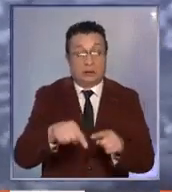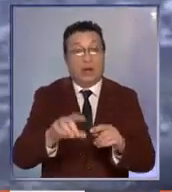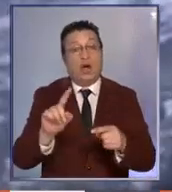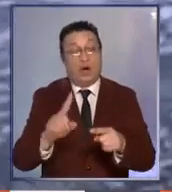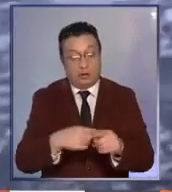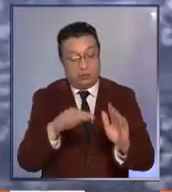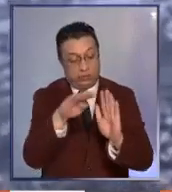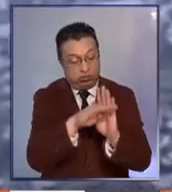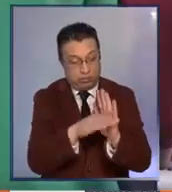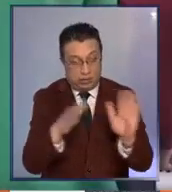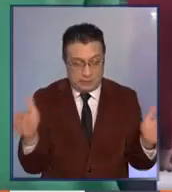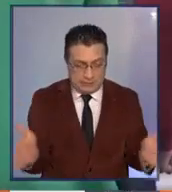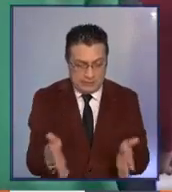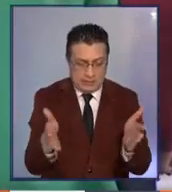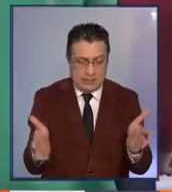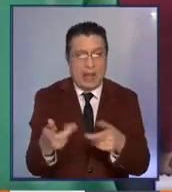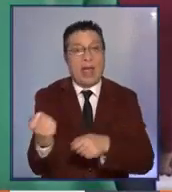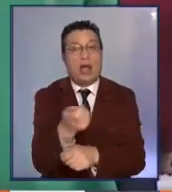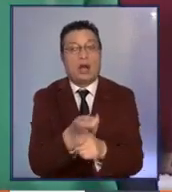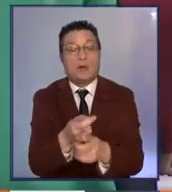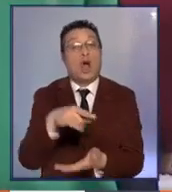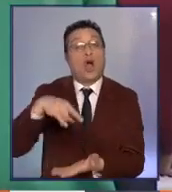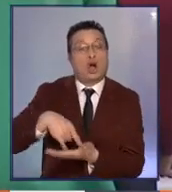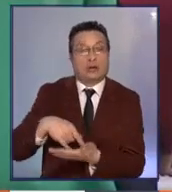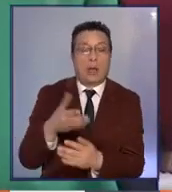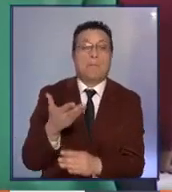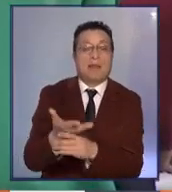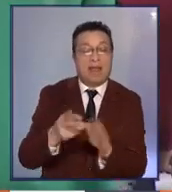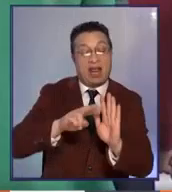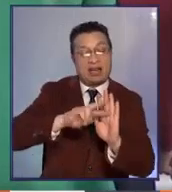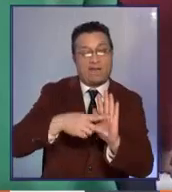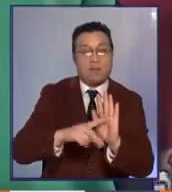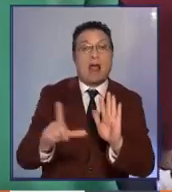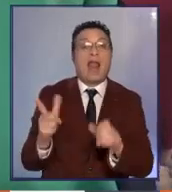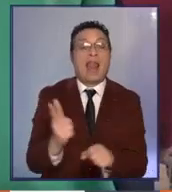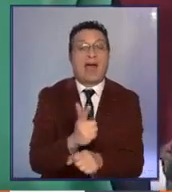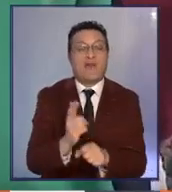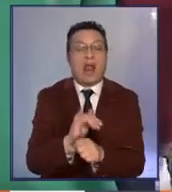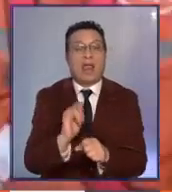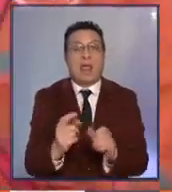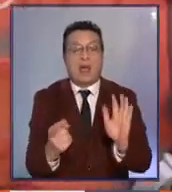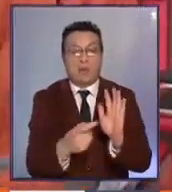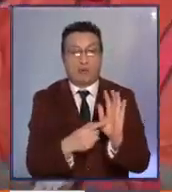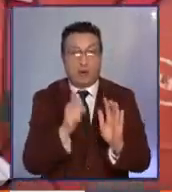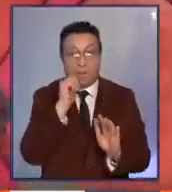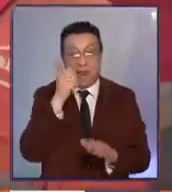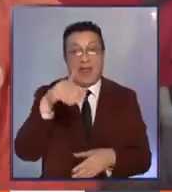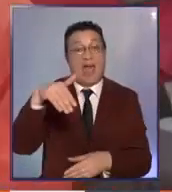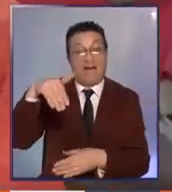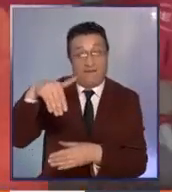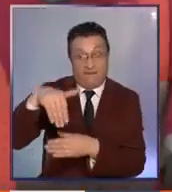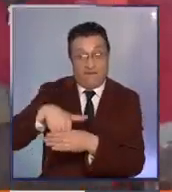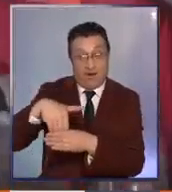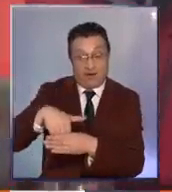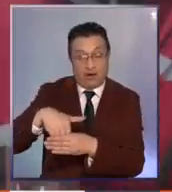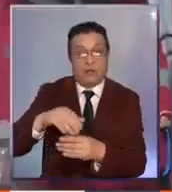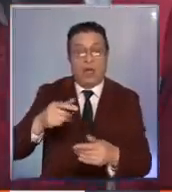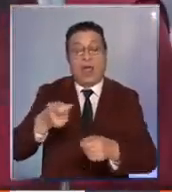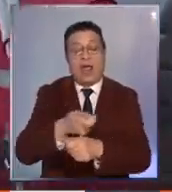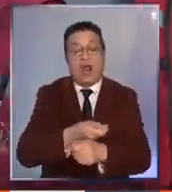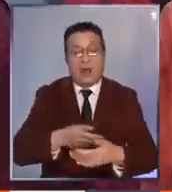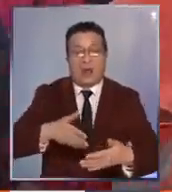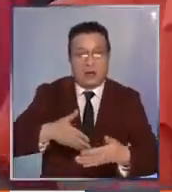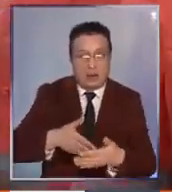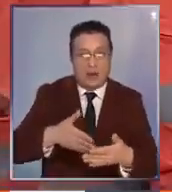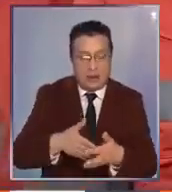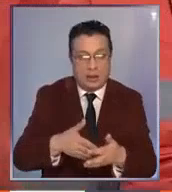de impulso económico y pidió al Congreso aprobar la reforma laboral y tributaria que se vota mañana para destrabar la economía. La